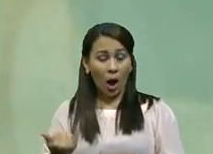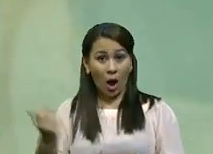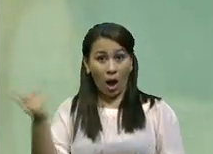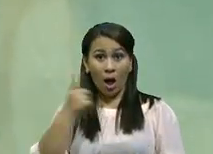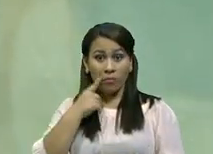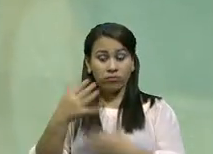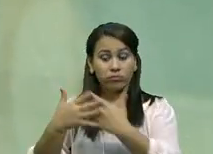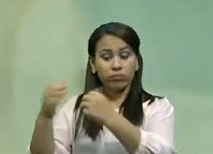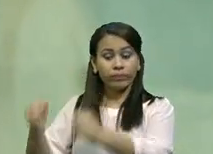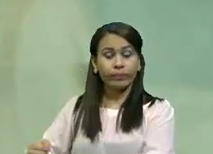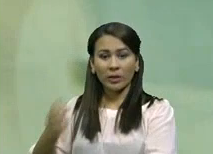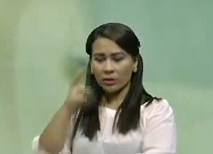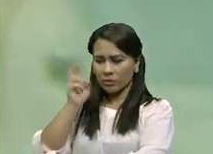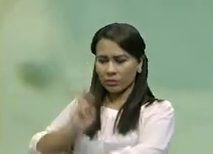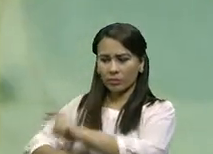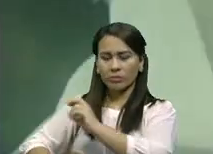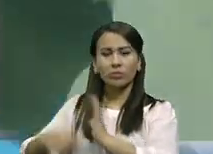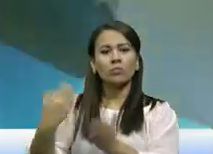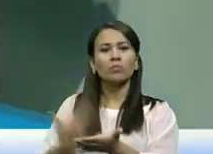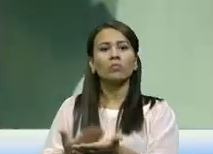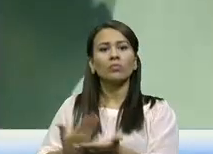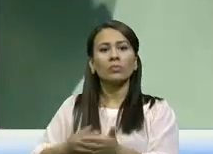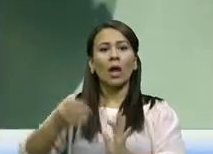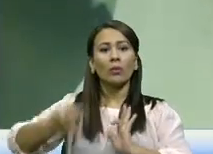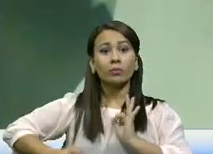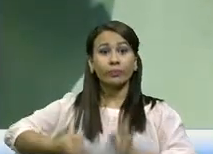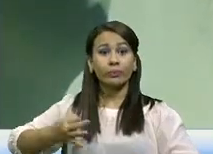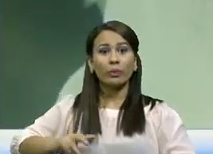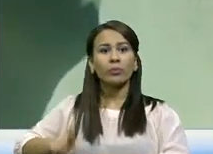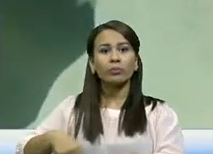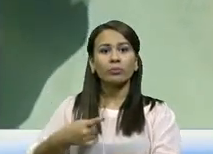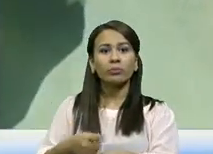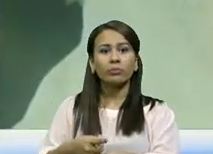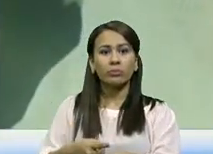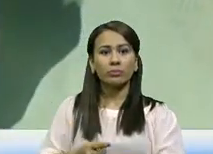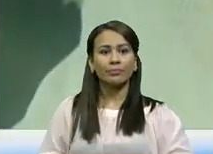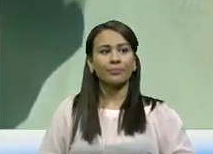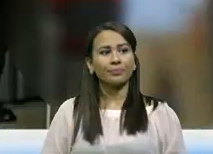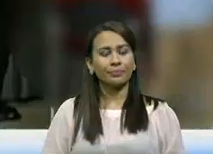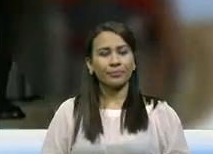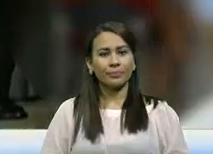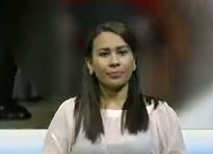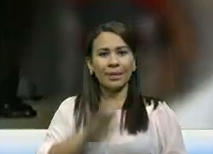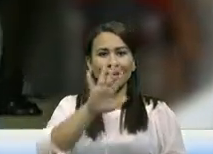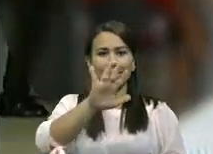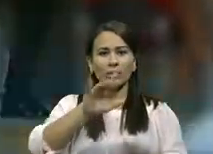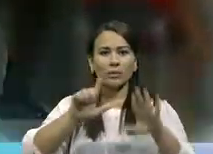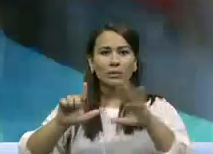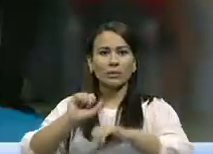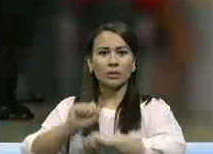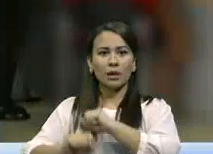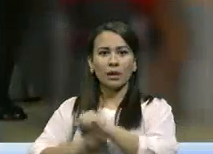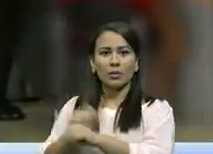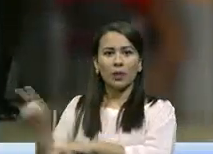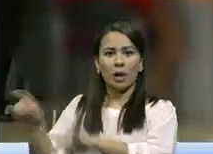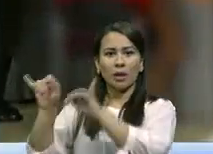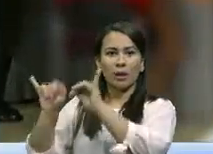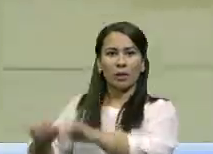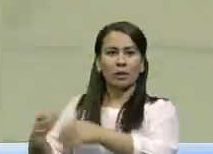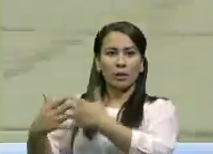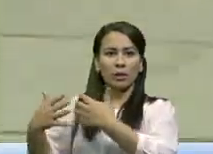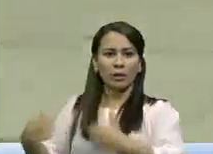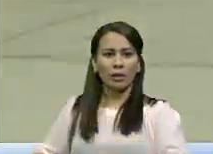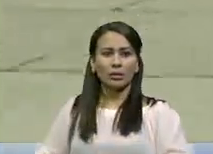de la fiscalía y la respectiva audiencia de formulación de cargos. Es de 5 a 7 años la pena a la cual podría enfrentar a este